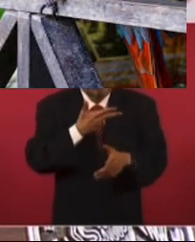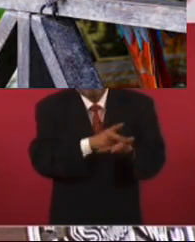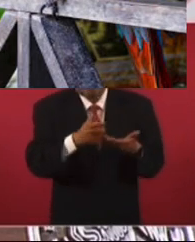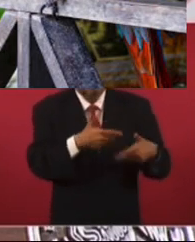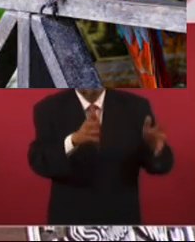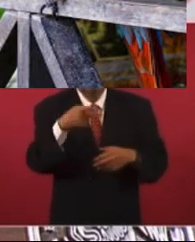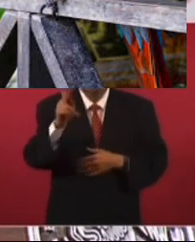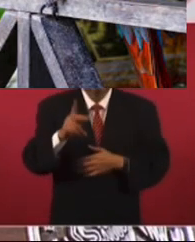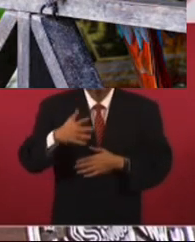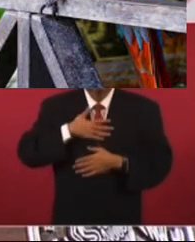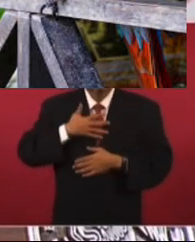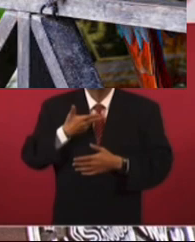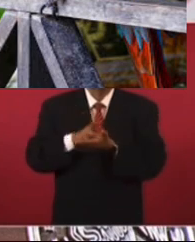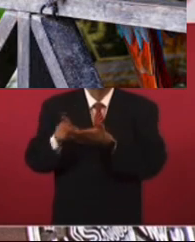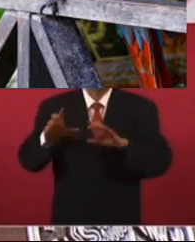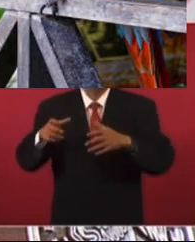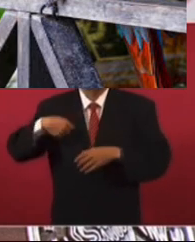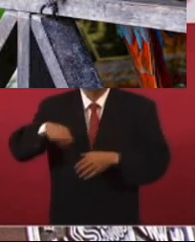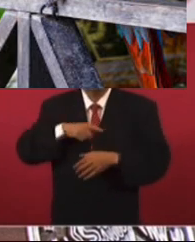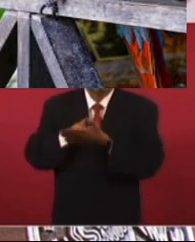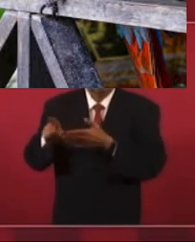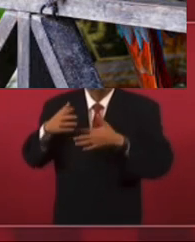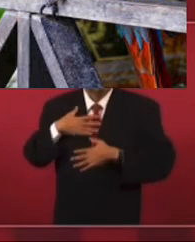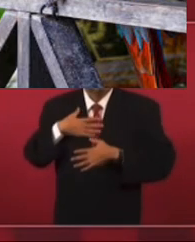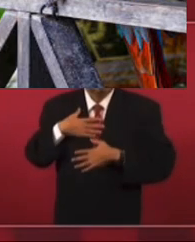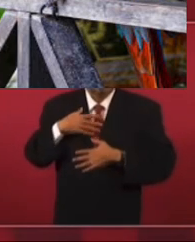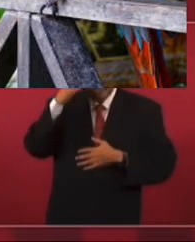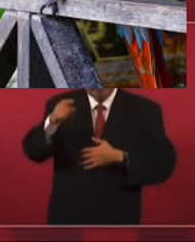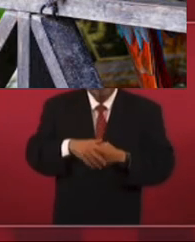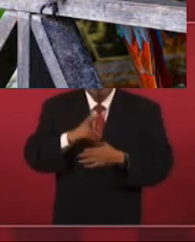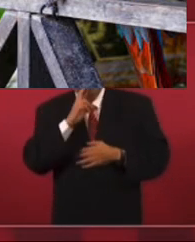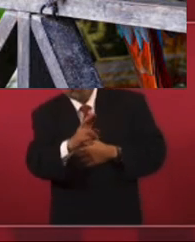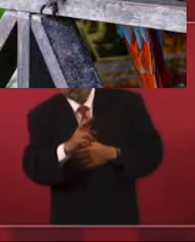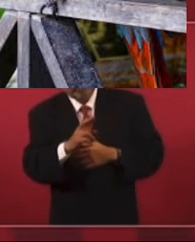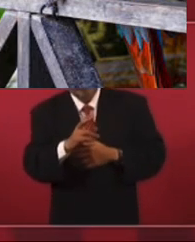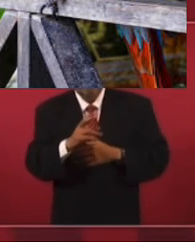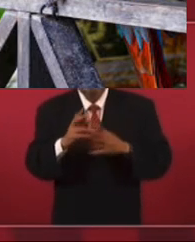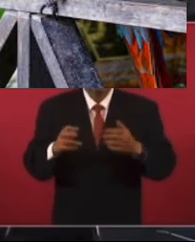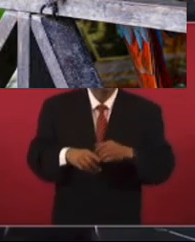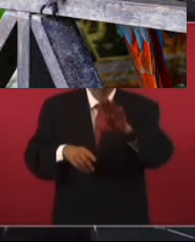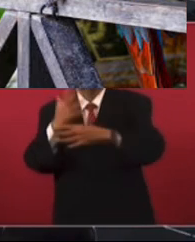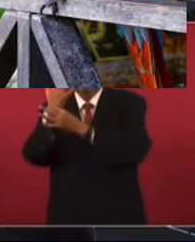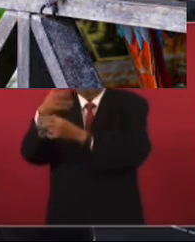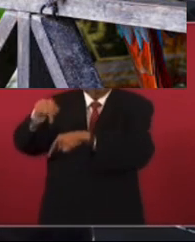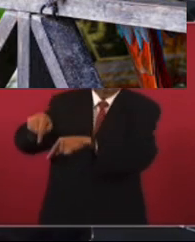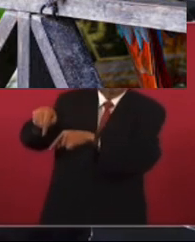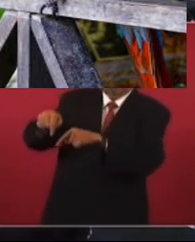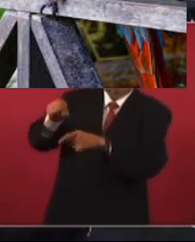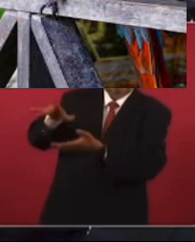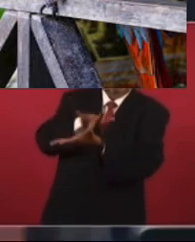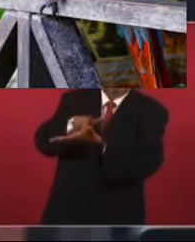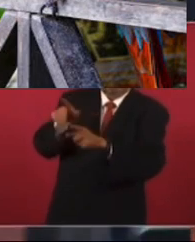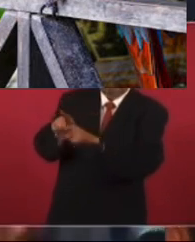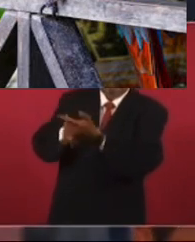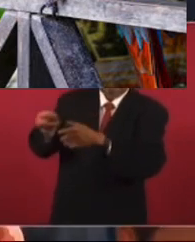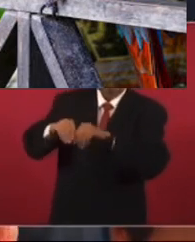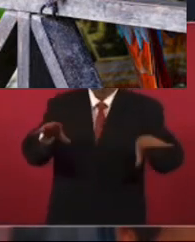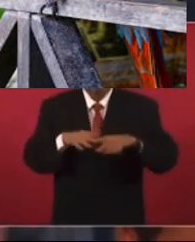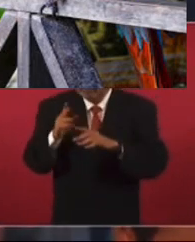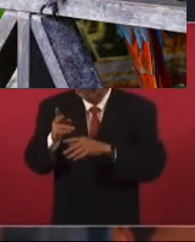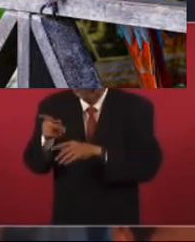que logró engañar al pueblo de México. Y también con los apoyos, con los programas sociales que